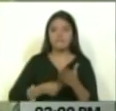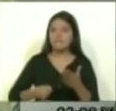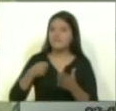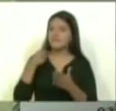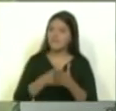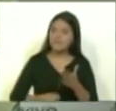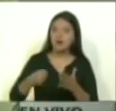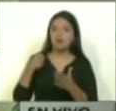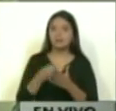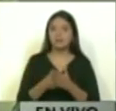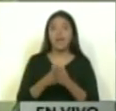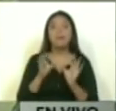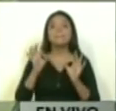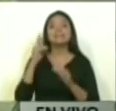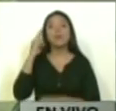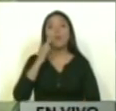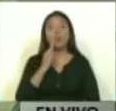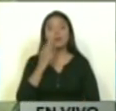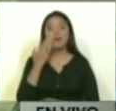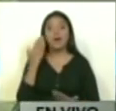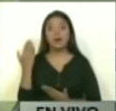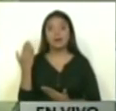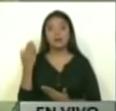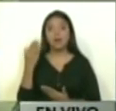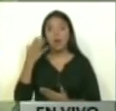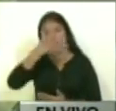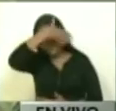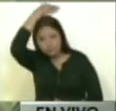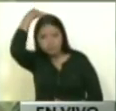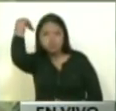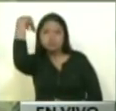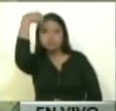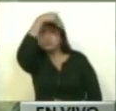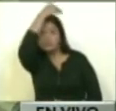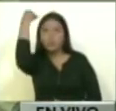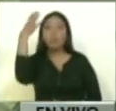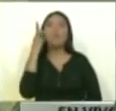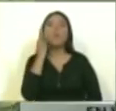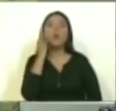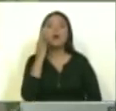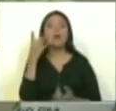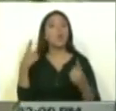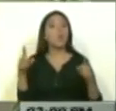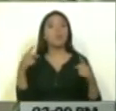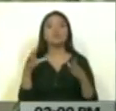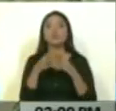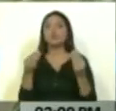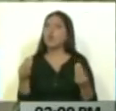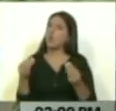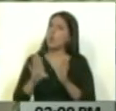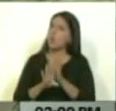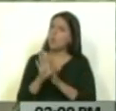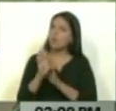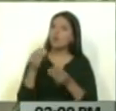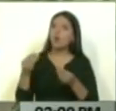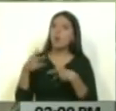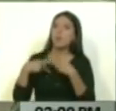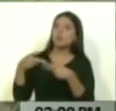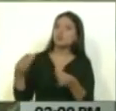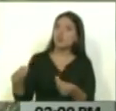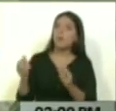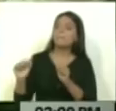del Callao, a las madamas, a los músicos, a todo el pueblo del Callao. ¿Cómo va esto? ¿Cómo va a ser el proceso?